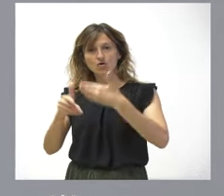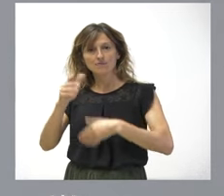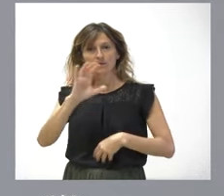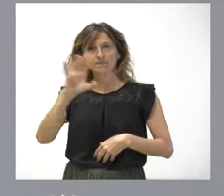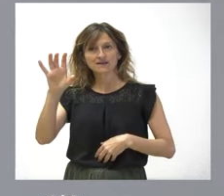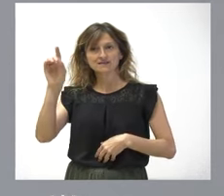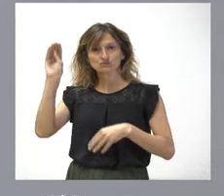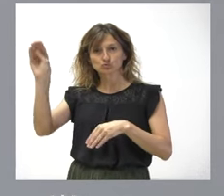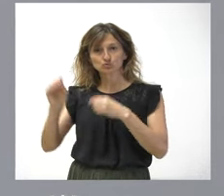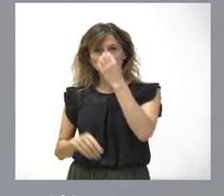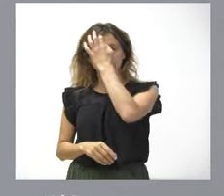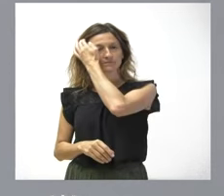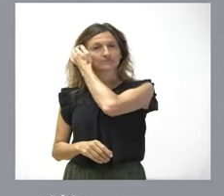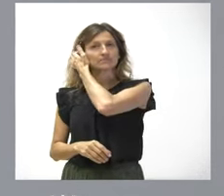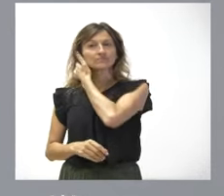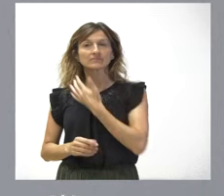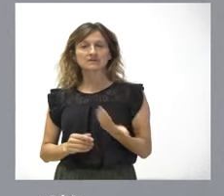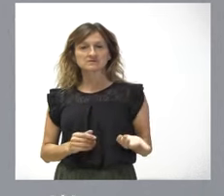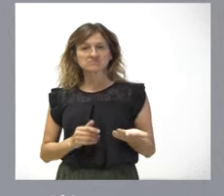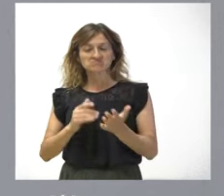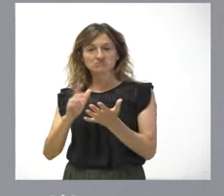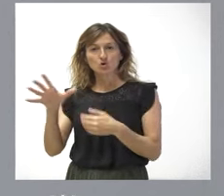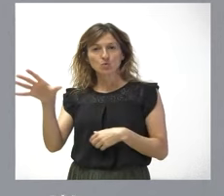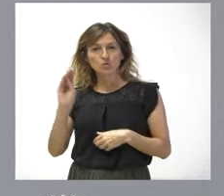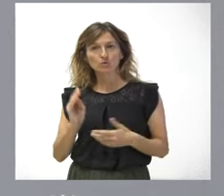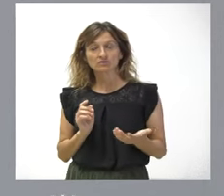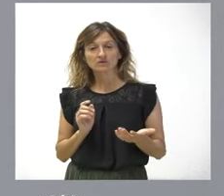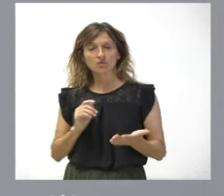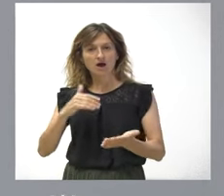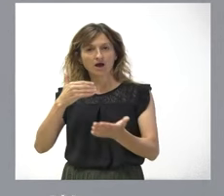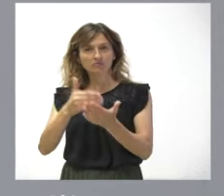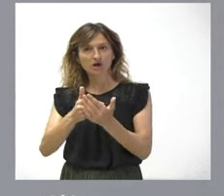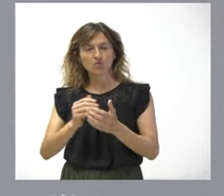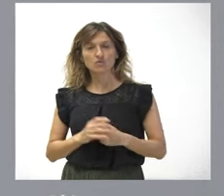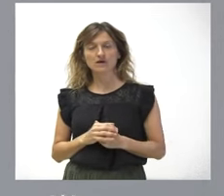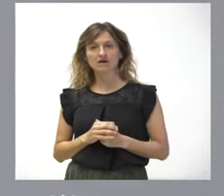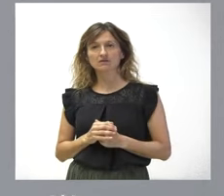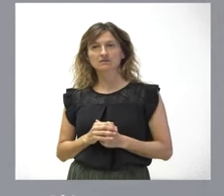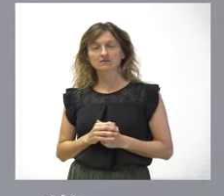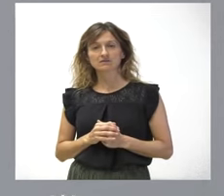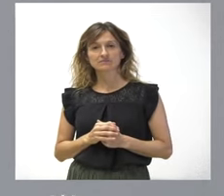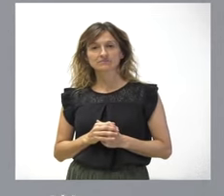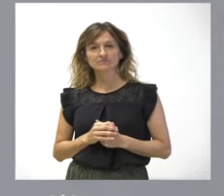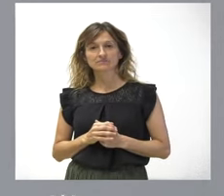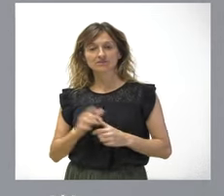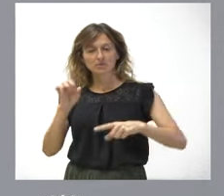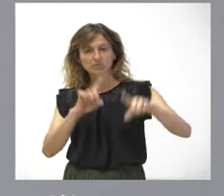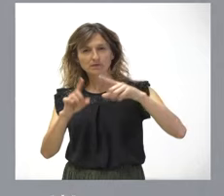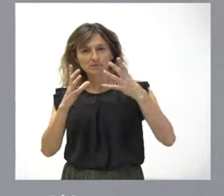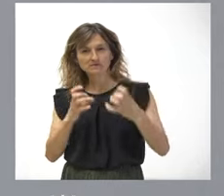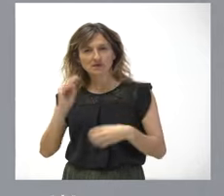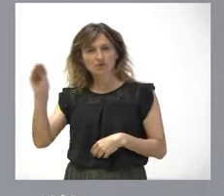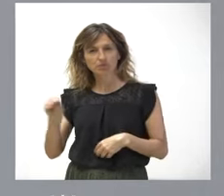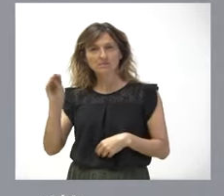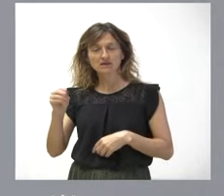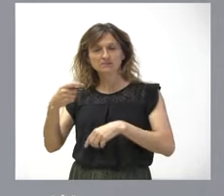de origen eh es inexplicable que el día de hoy a pesar de esa demanda que tenemos y de que es un problema muy serio Ni siquiera